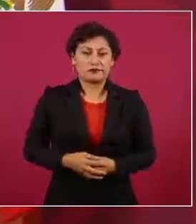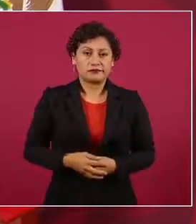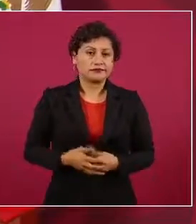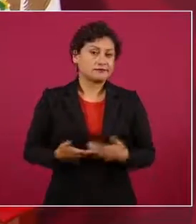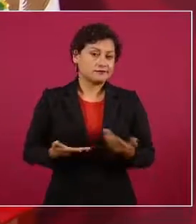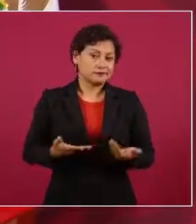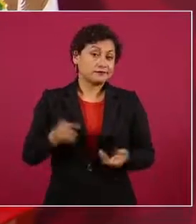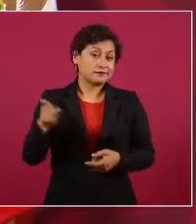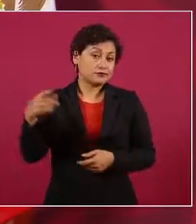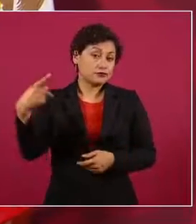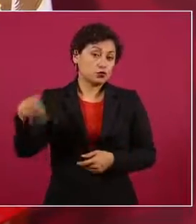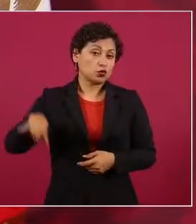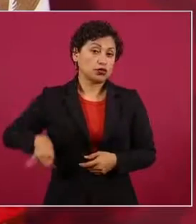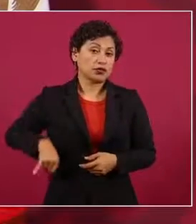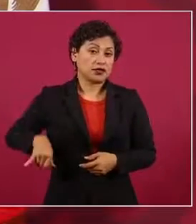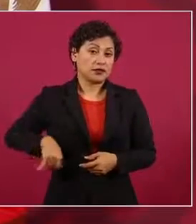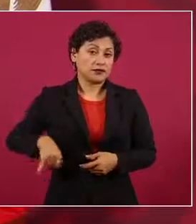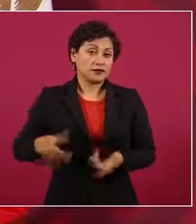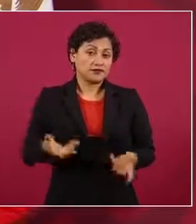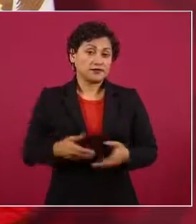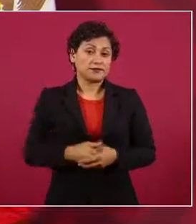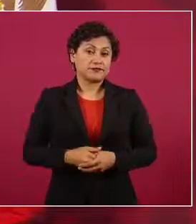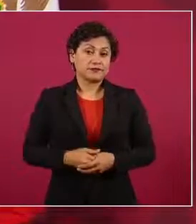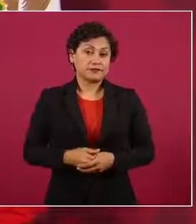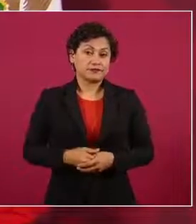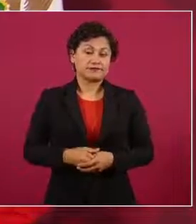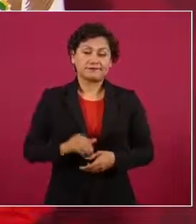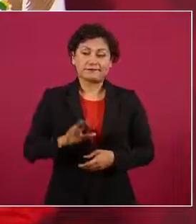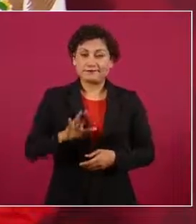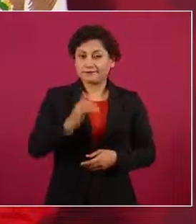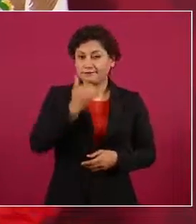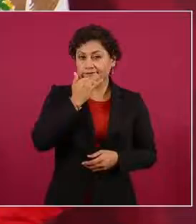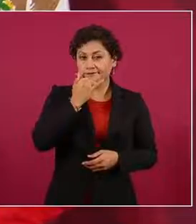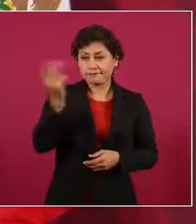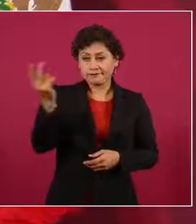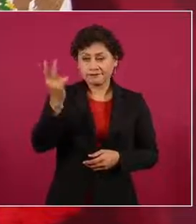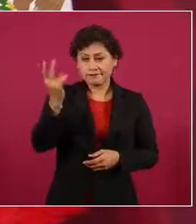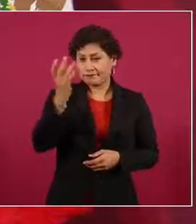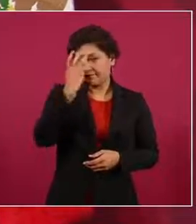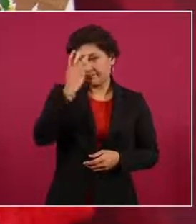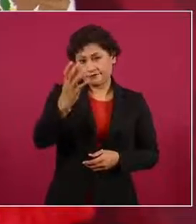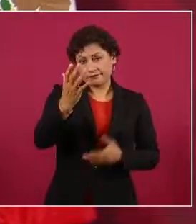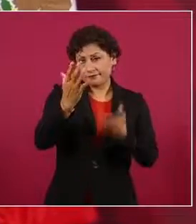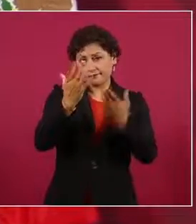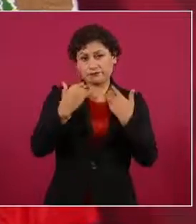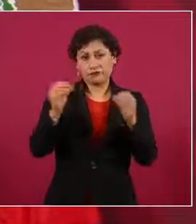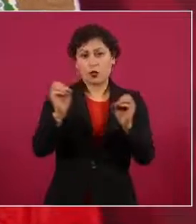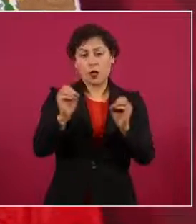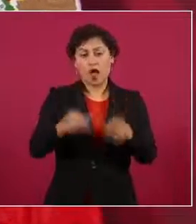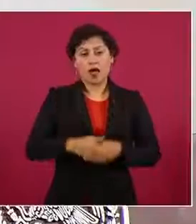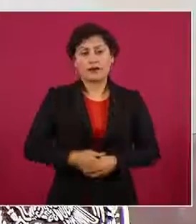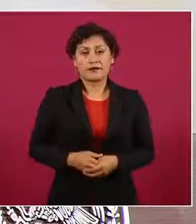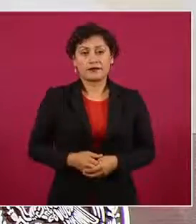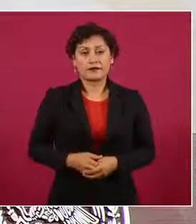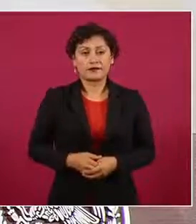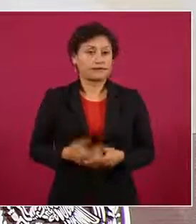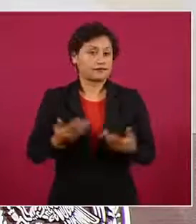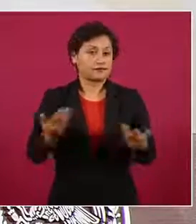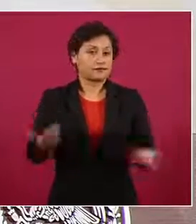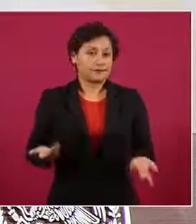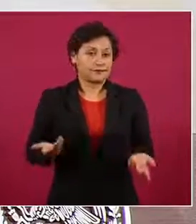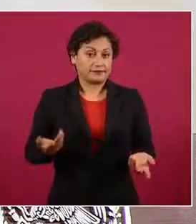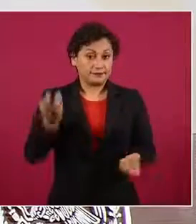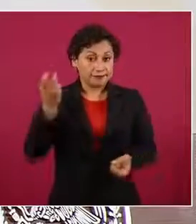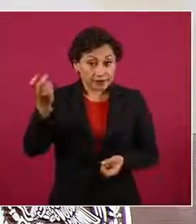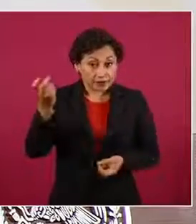también cuando les conviene. No son serios. Es de lo que se tiene que